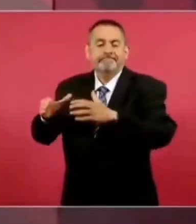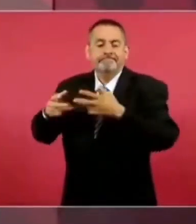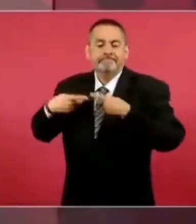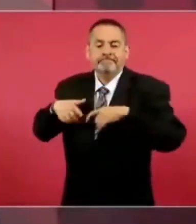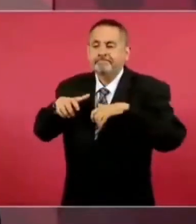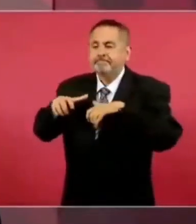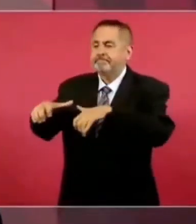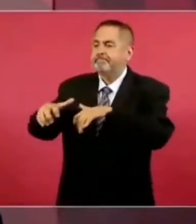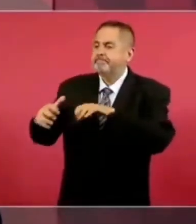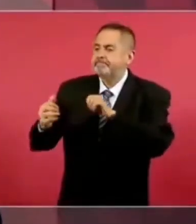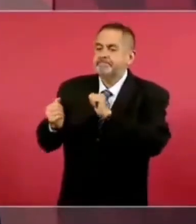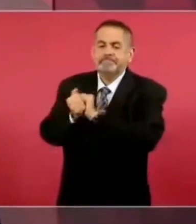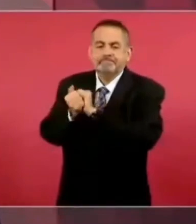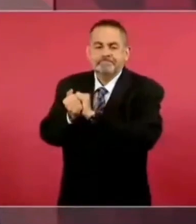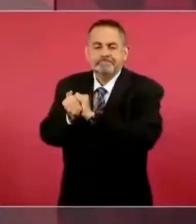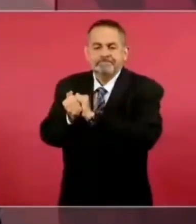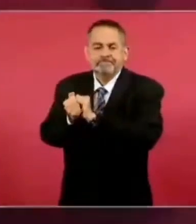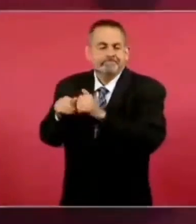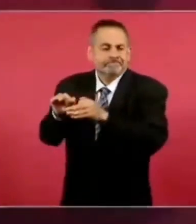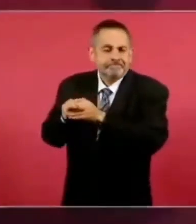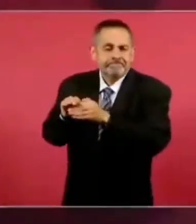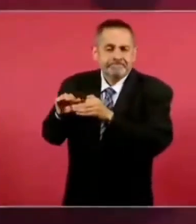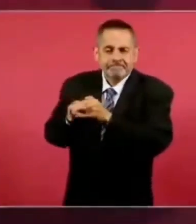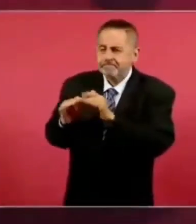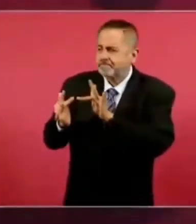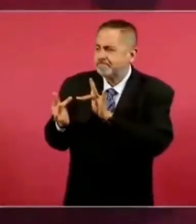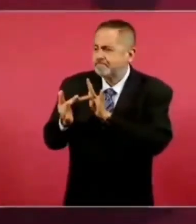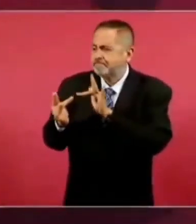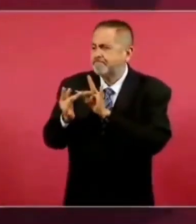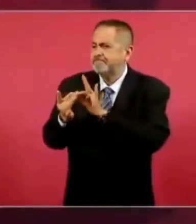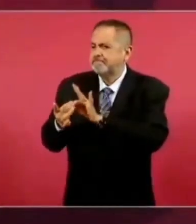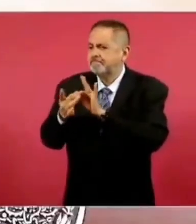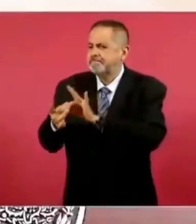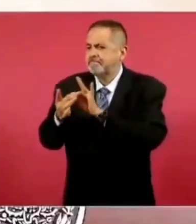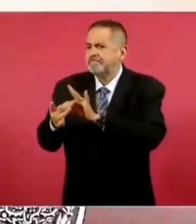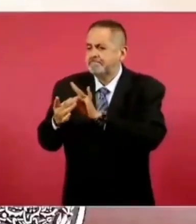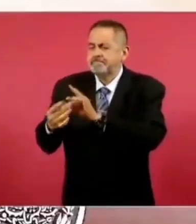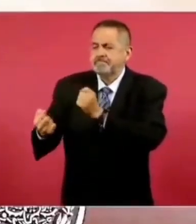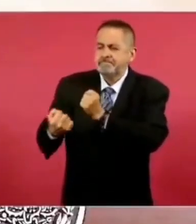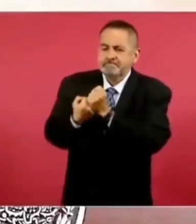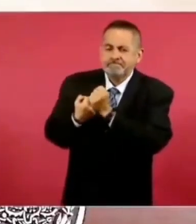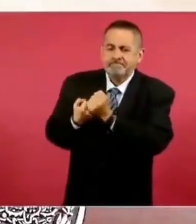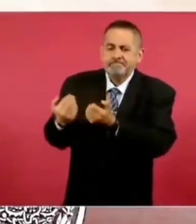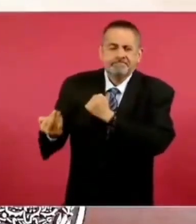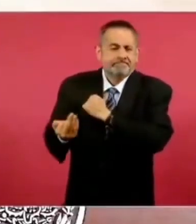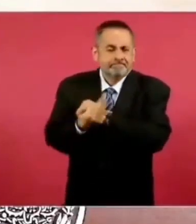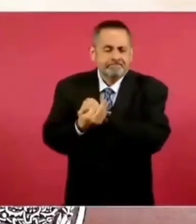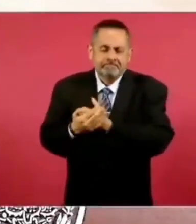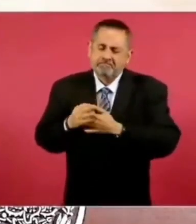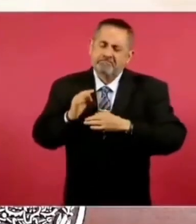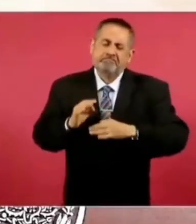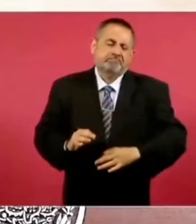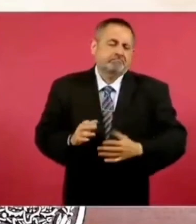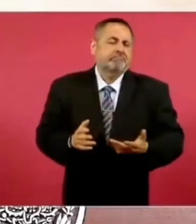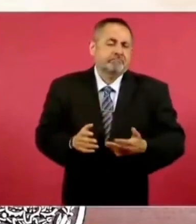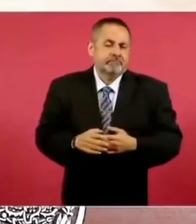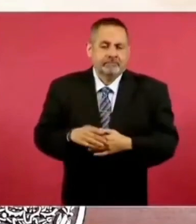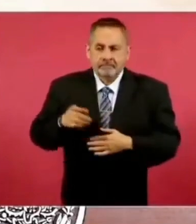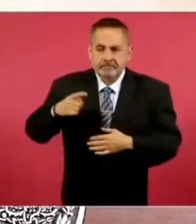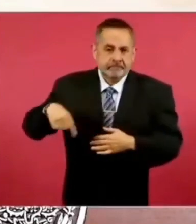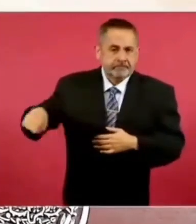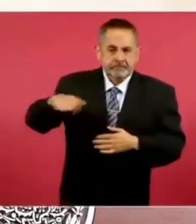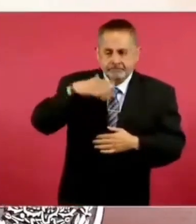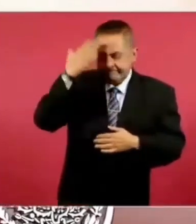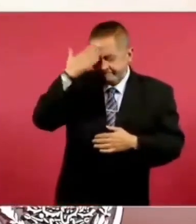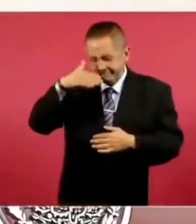permanente, constante. Y hay un nivel de concientización en